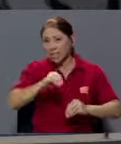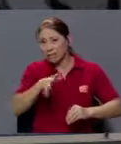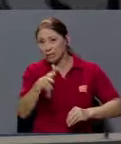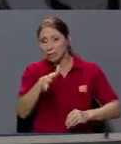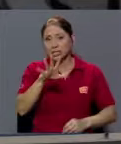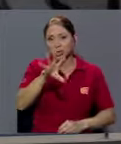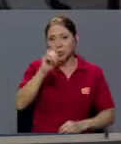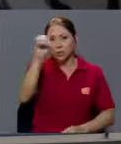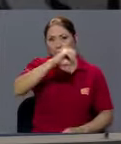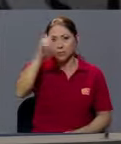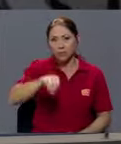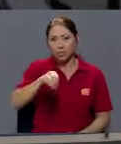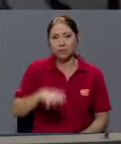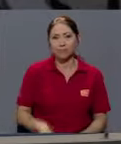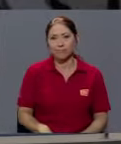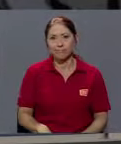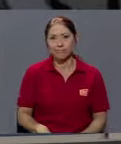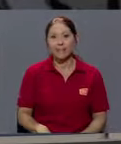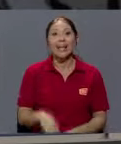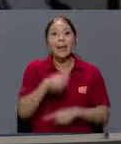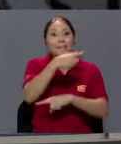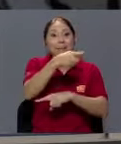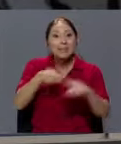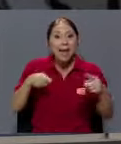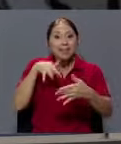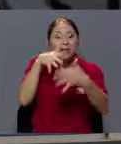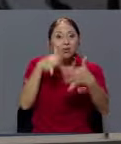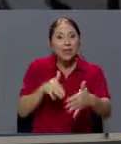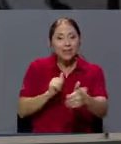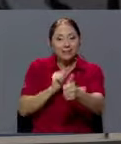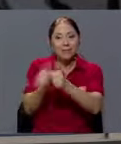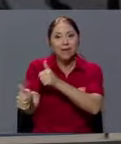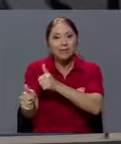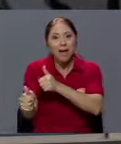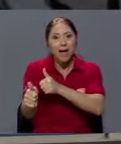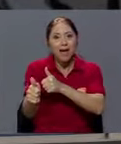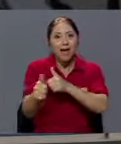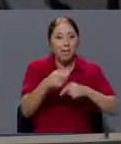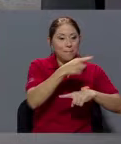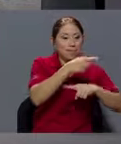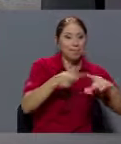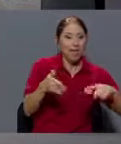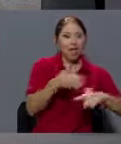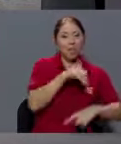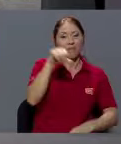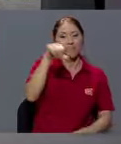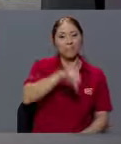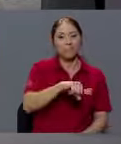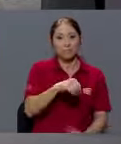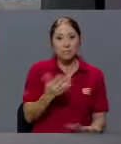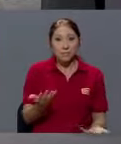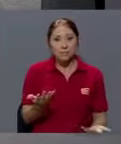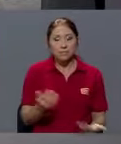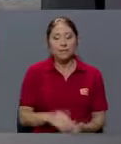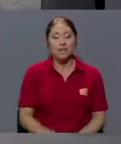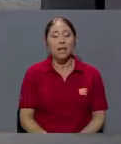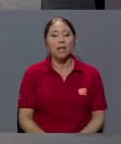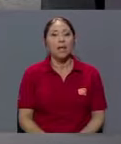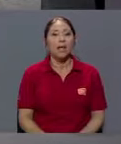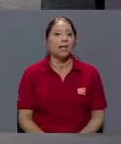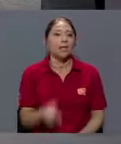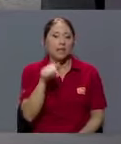rondan el 50%. Los estudiantes, o sea, la mitad de los estudiantes está pasando bachillerato y la otra mitad no lo está pasando,